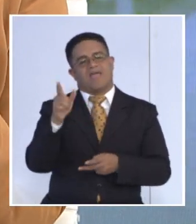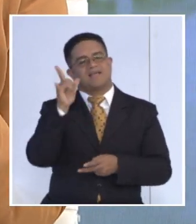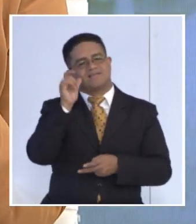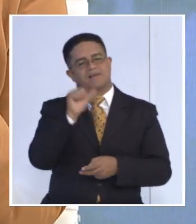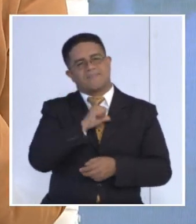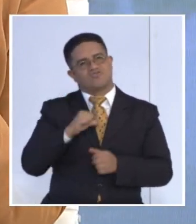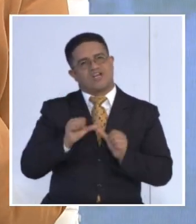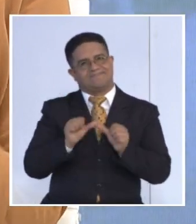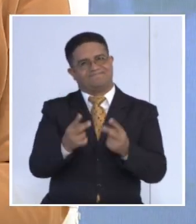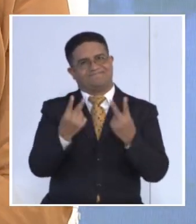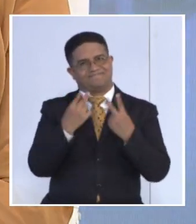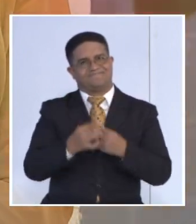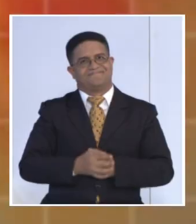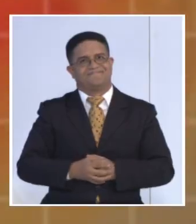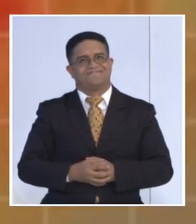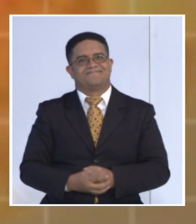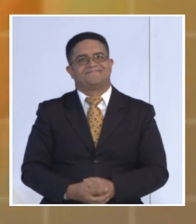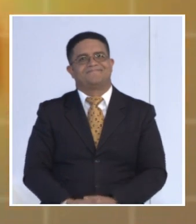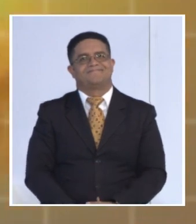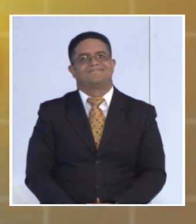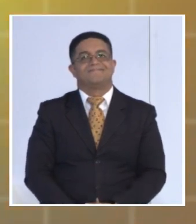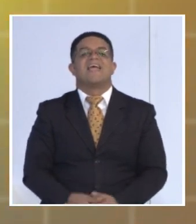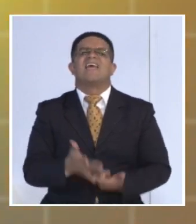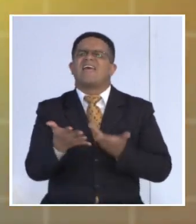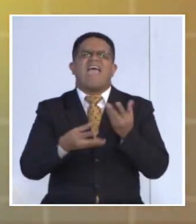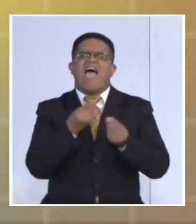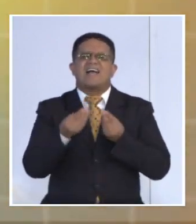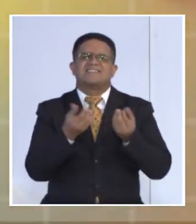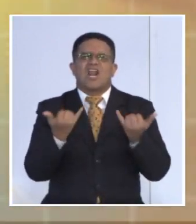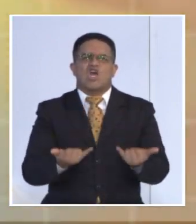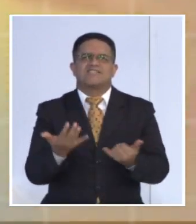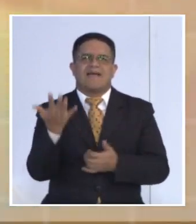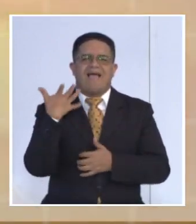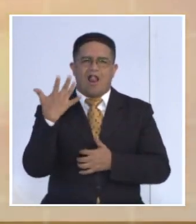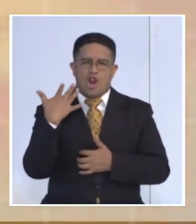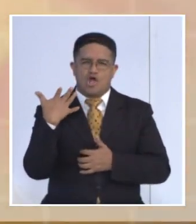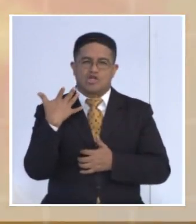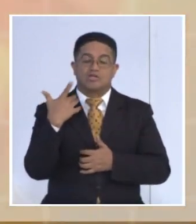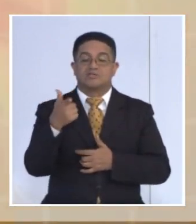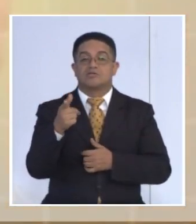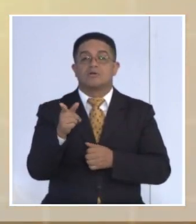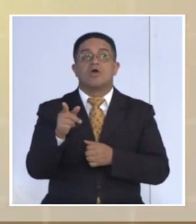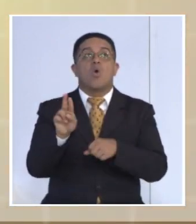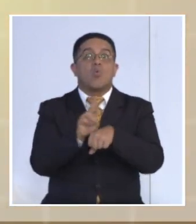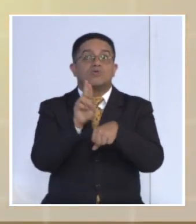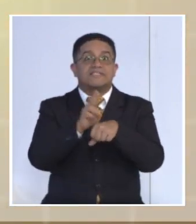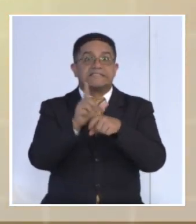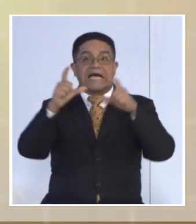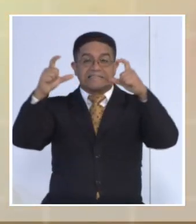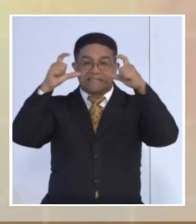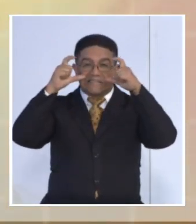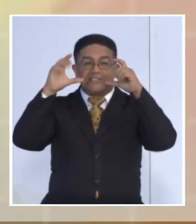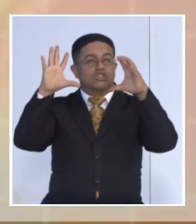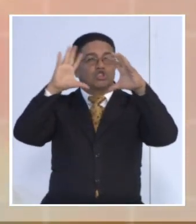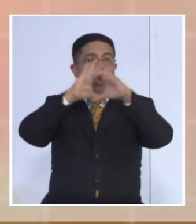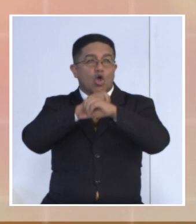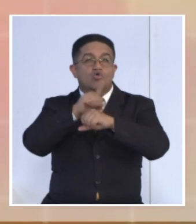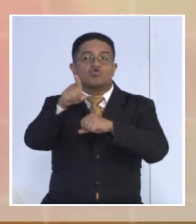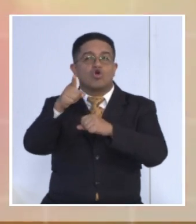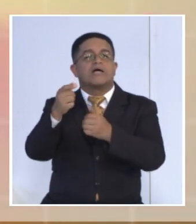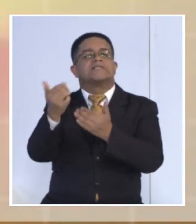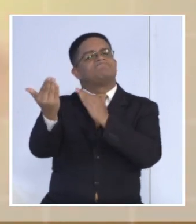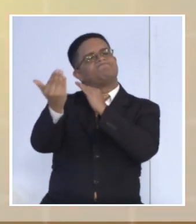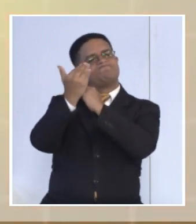Salas. Volvemos. ¿Qué hacer ante la ola de calor? Utilizar lentes de sol. Esto